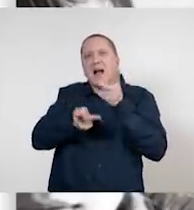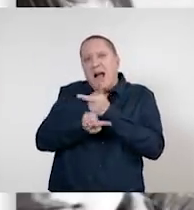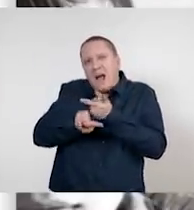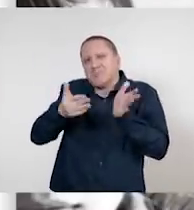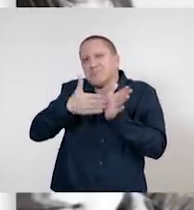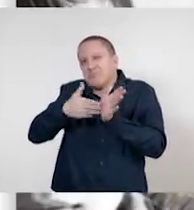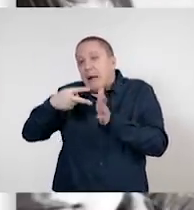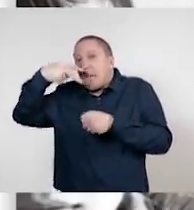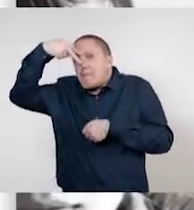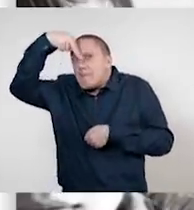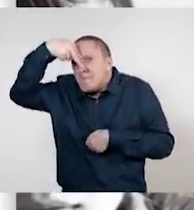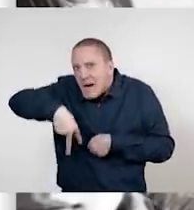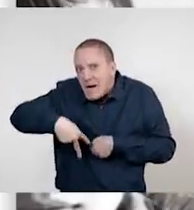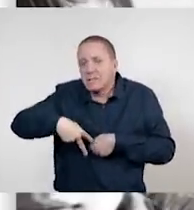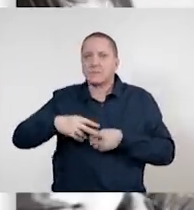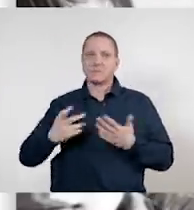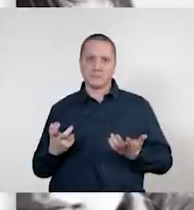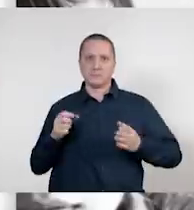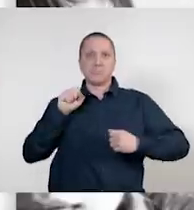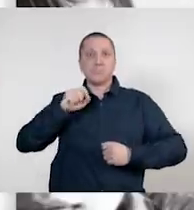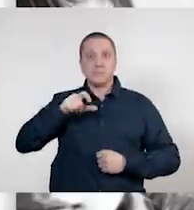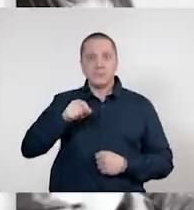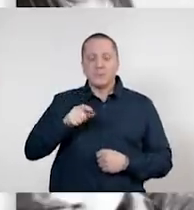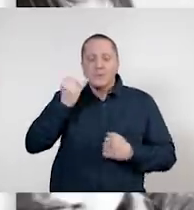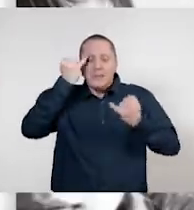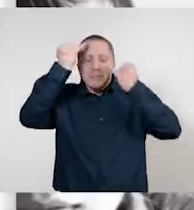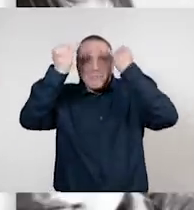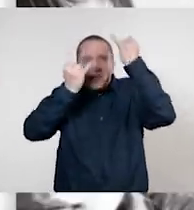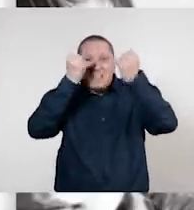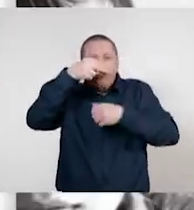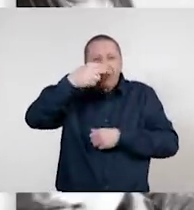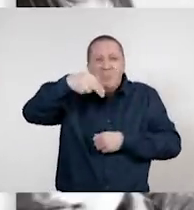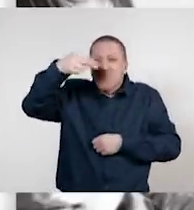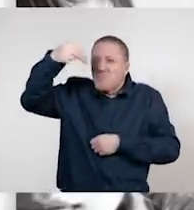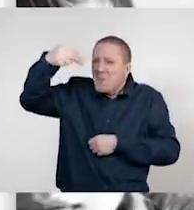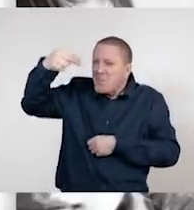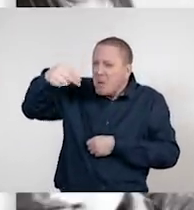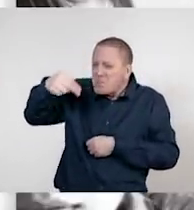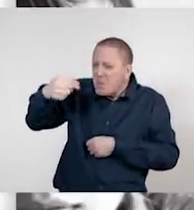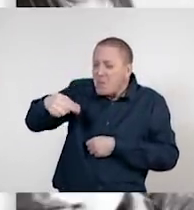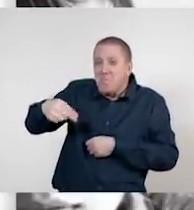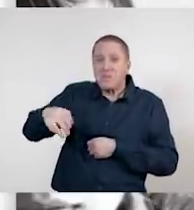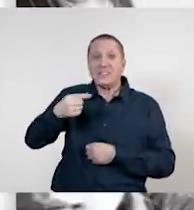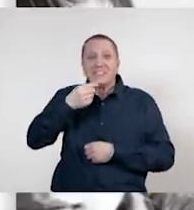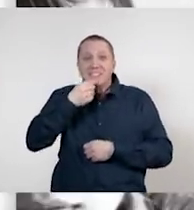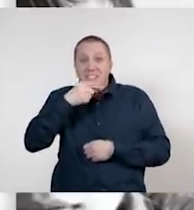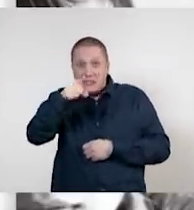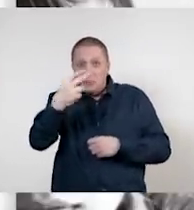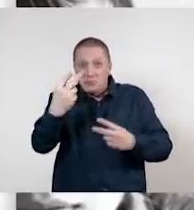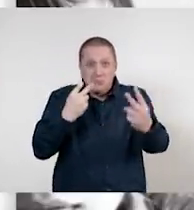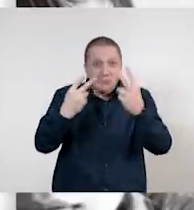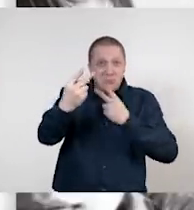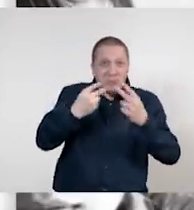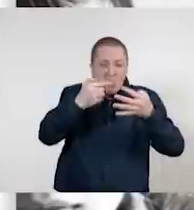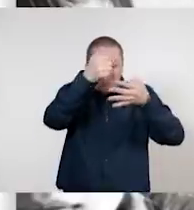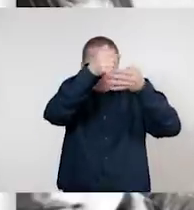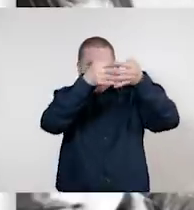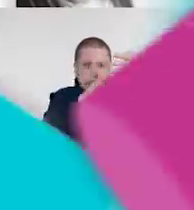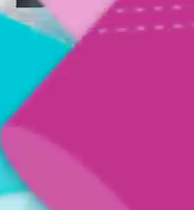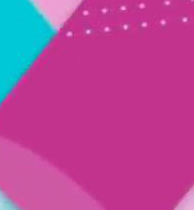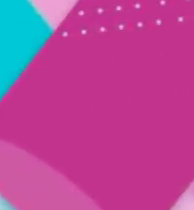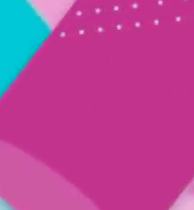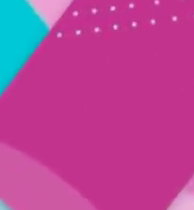qué bien! Imagínate cuántos nombres hay, cuántas niñas y niños que nos están viendo. No, por